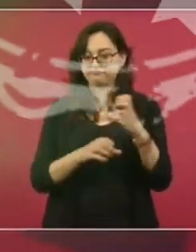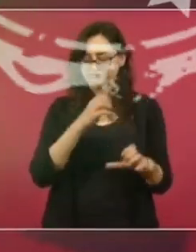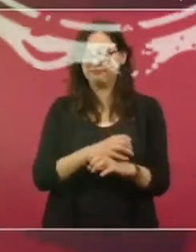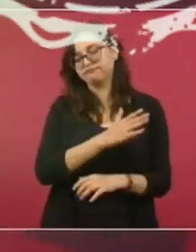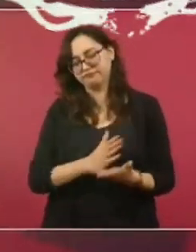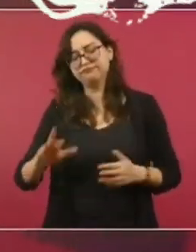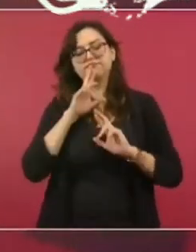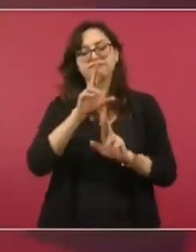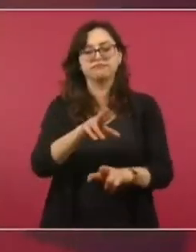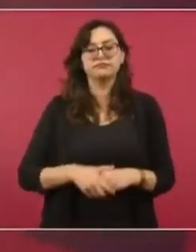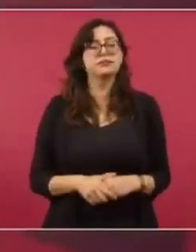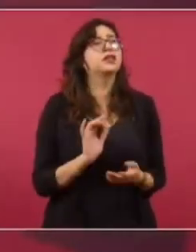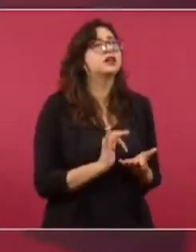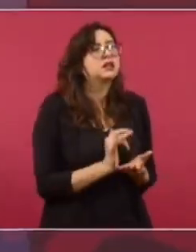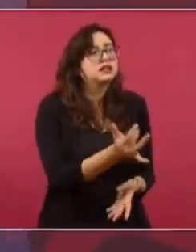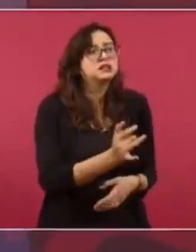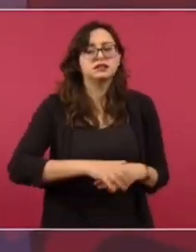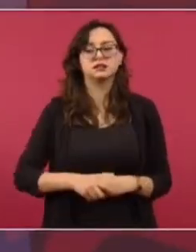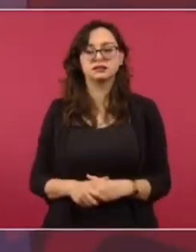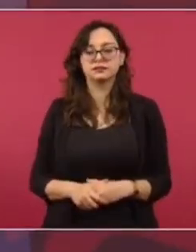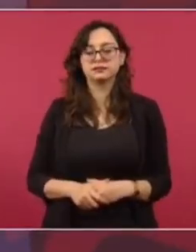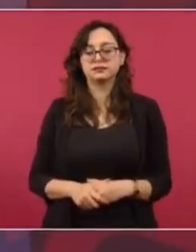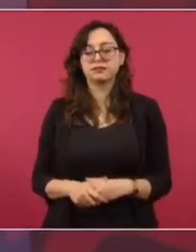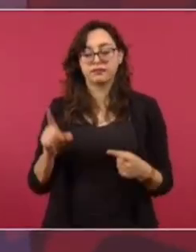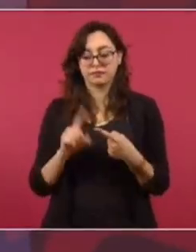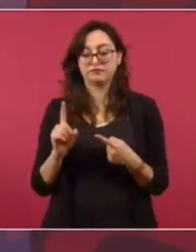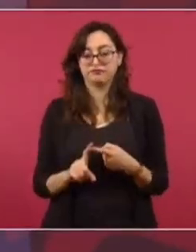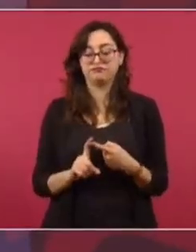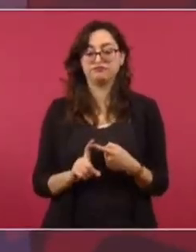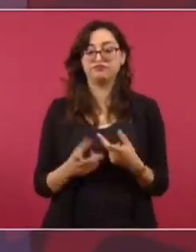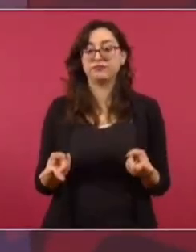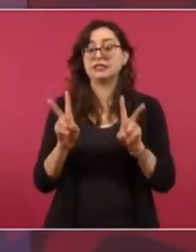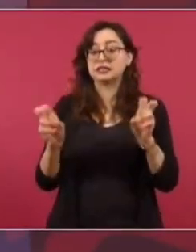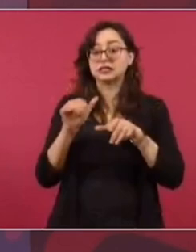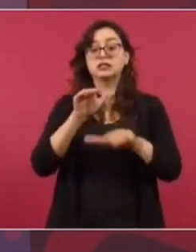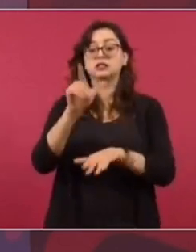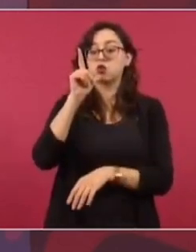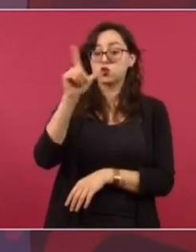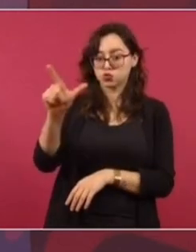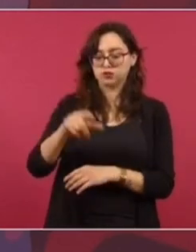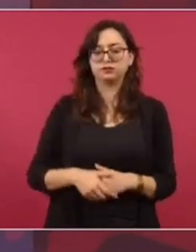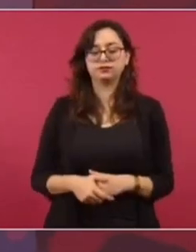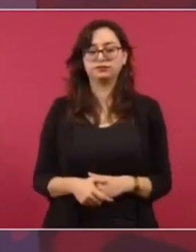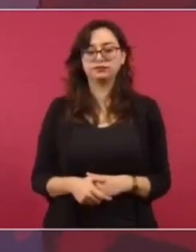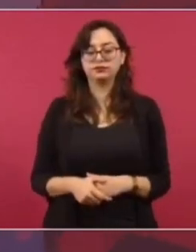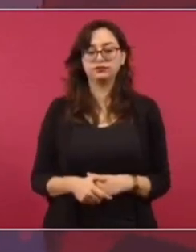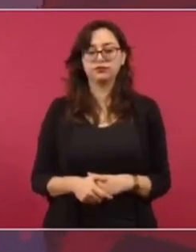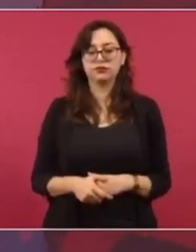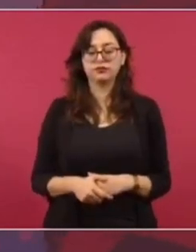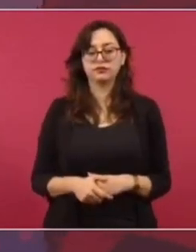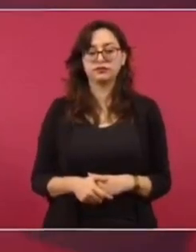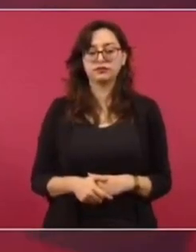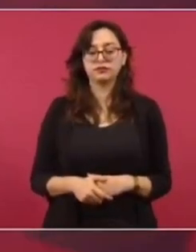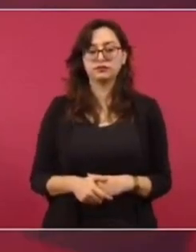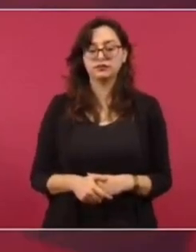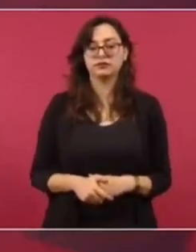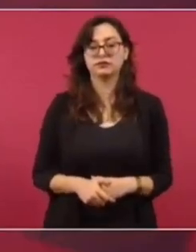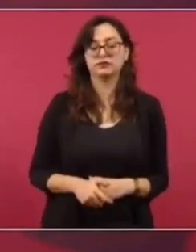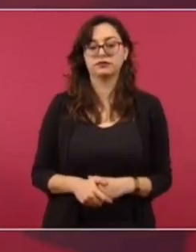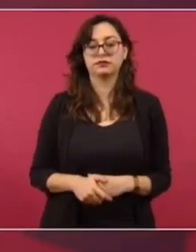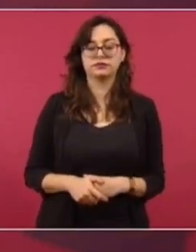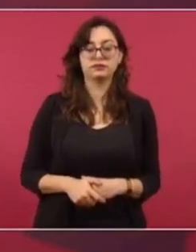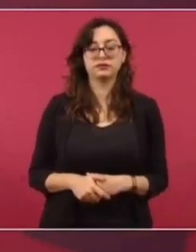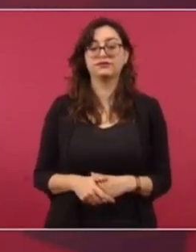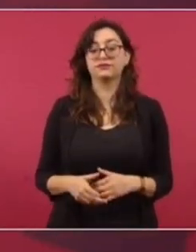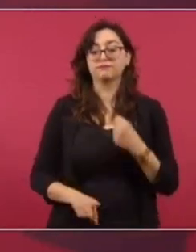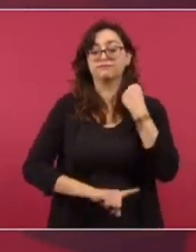lo de los precios de la luz. Nosotros estamos actuando porque